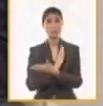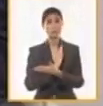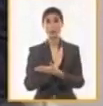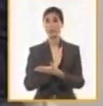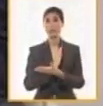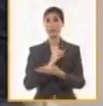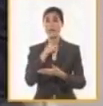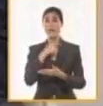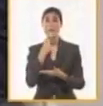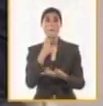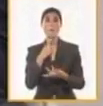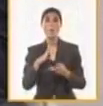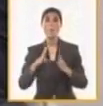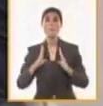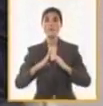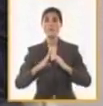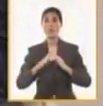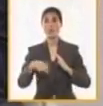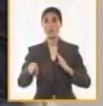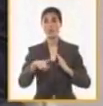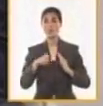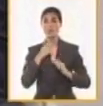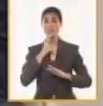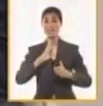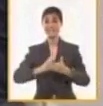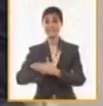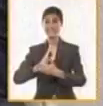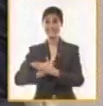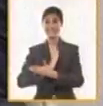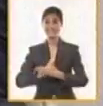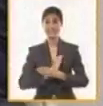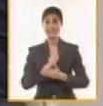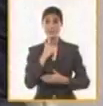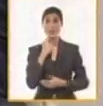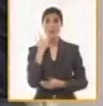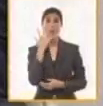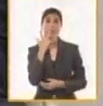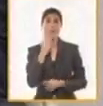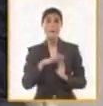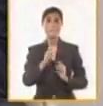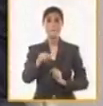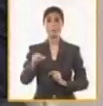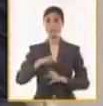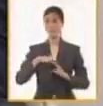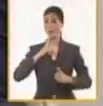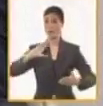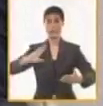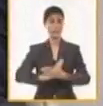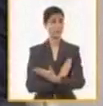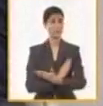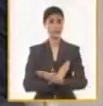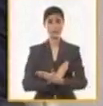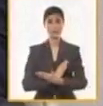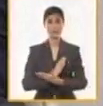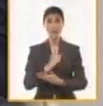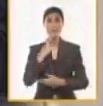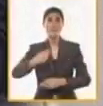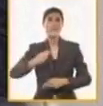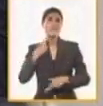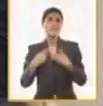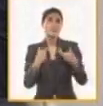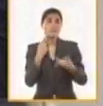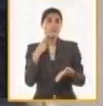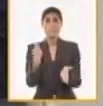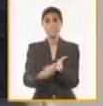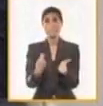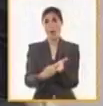vivienda, donde le iban a quitar las viviendas a menos que pagaran todos los derechos que ellos consideraban que había que pagar por tener